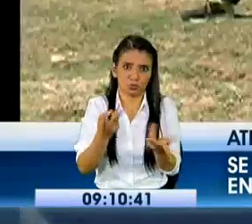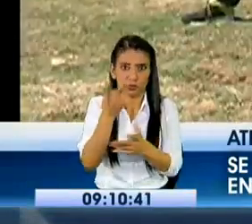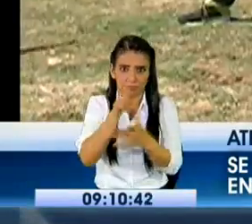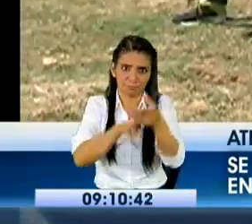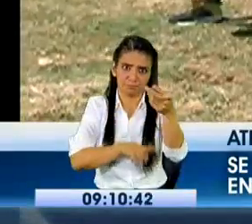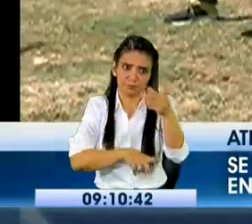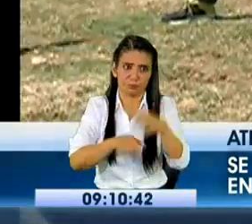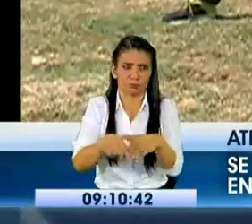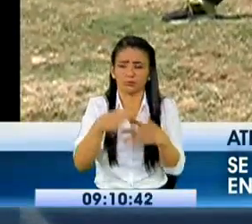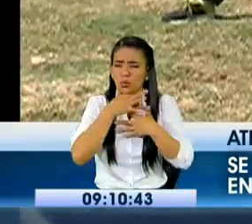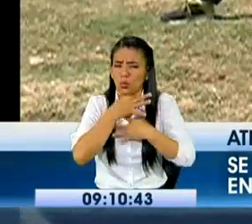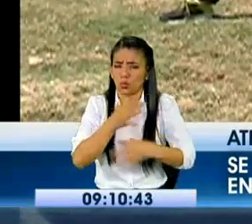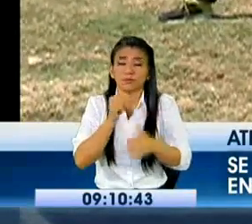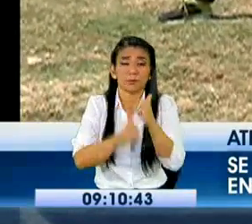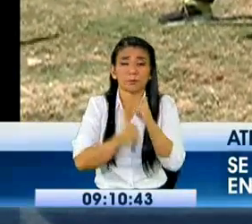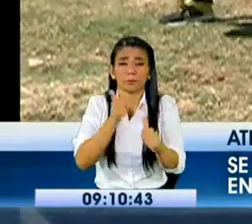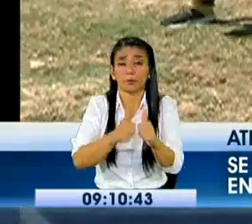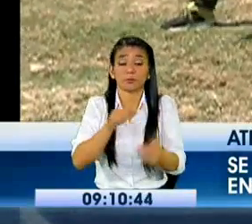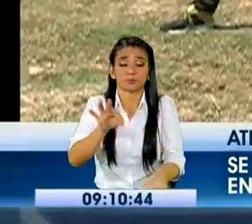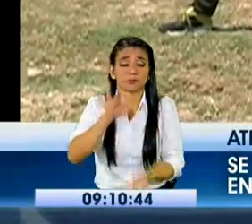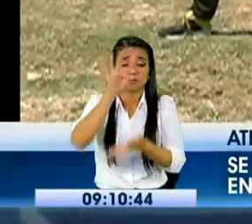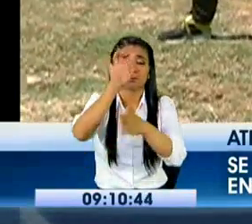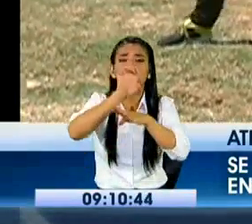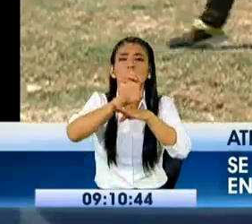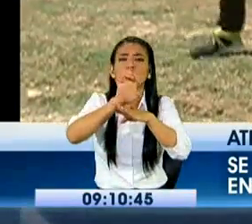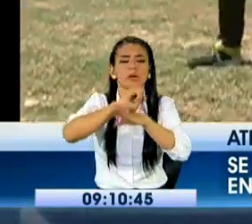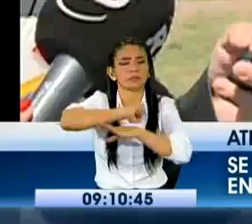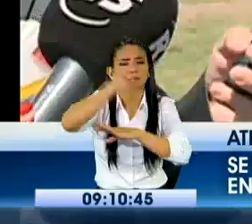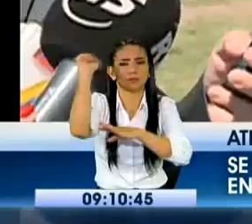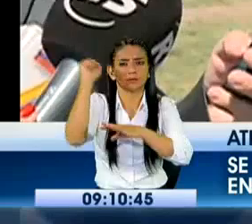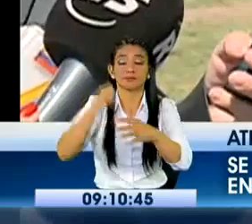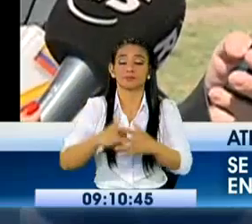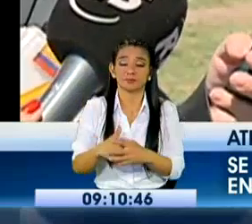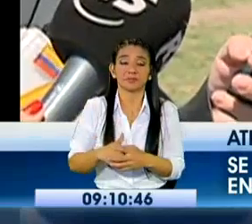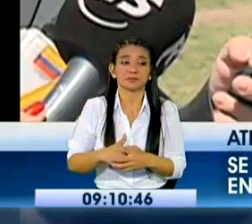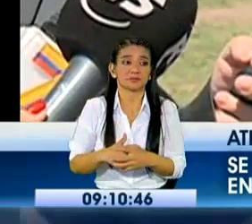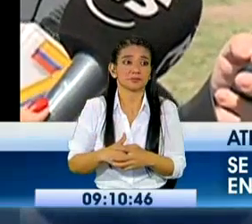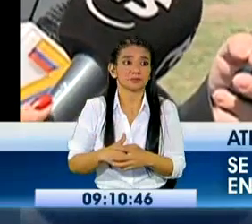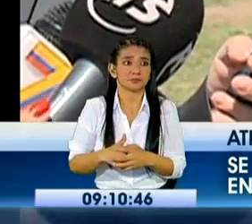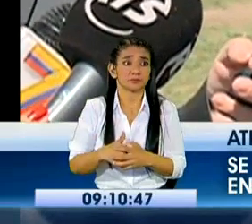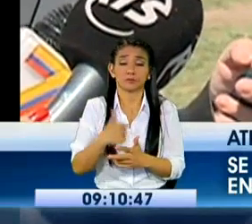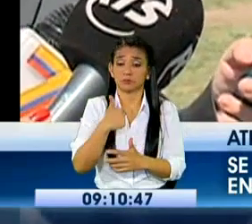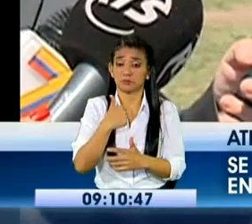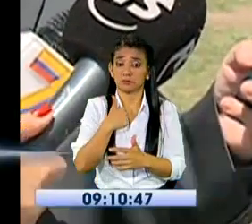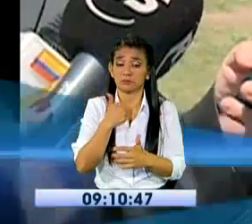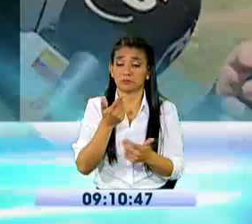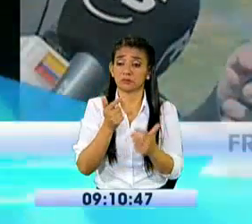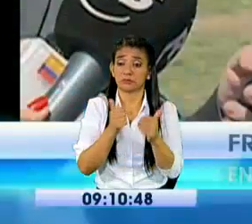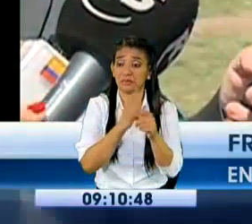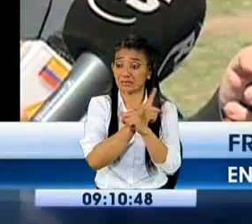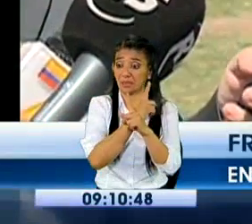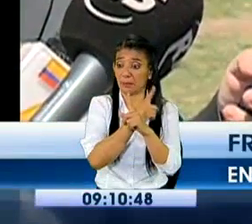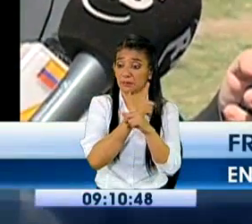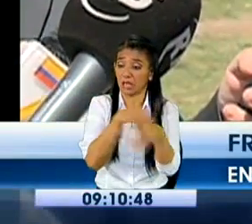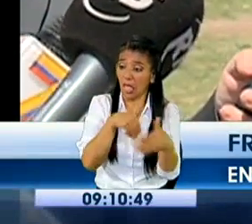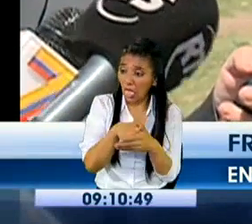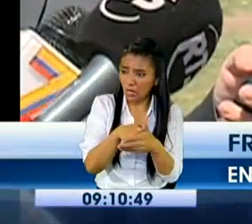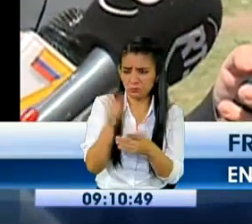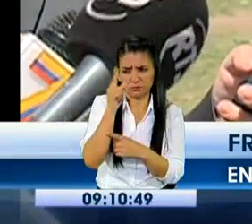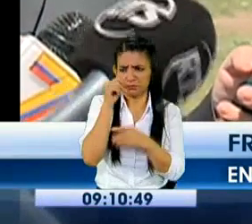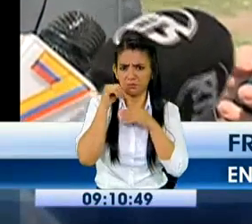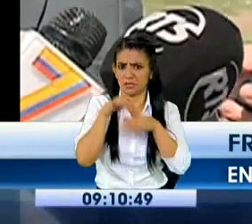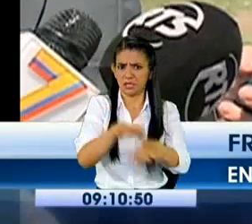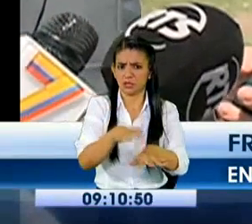deseo de los atletas es dejar el nombre del Ecuador por todo lo alto. Realmente para mí la discapacidad no es una limitación, realmente es una bendición